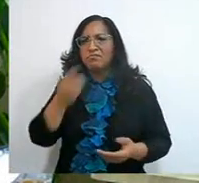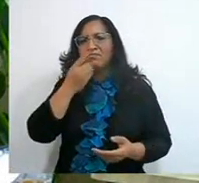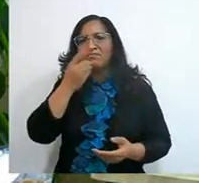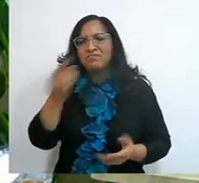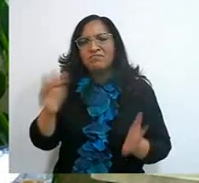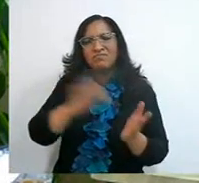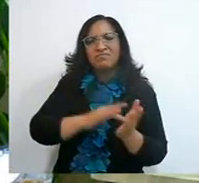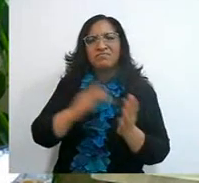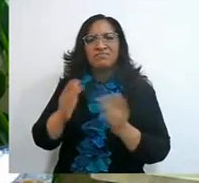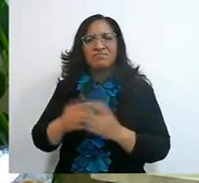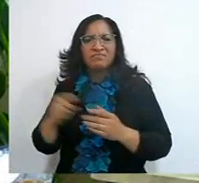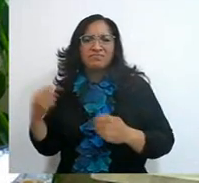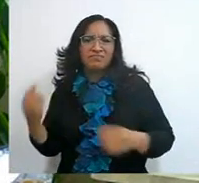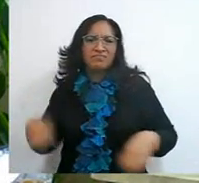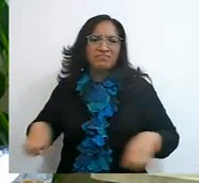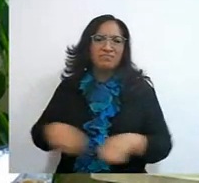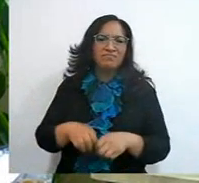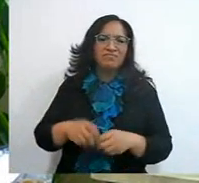profeta.